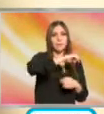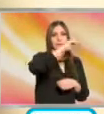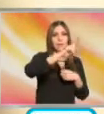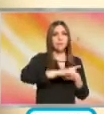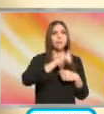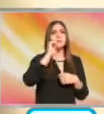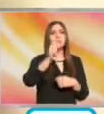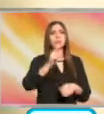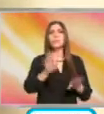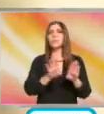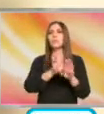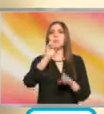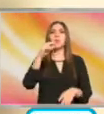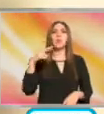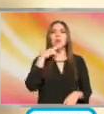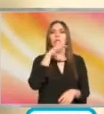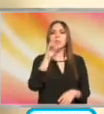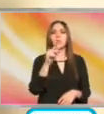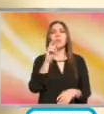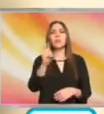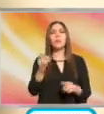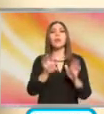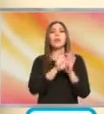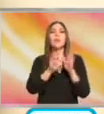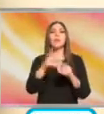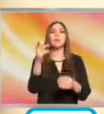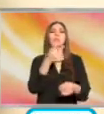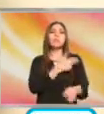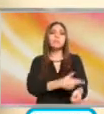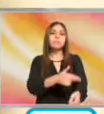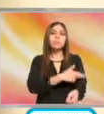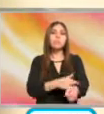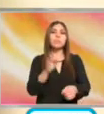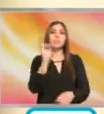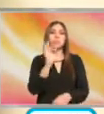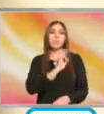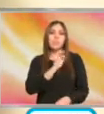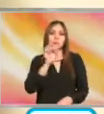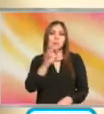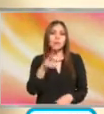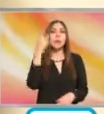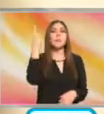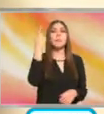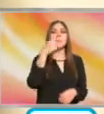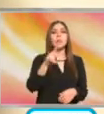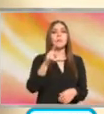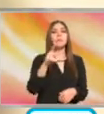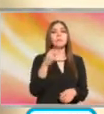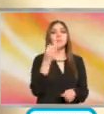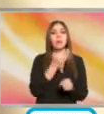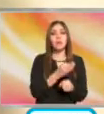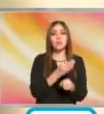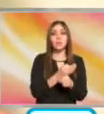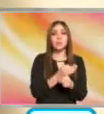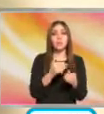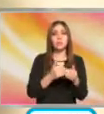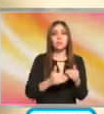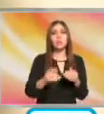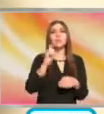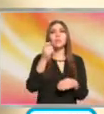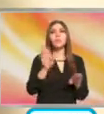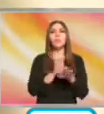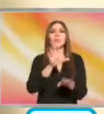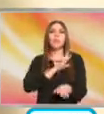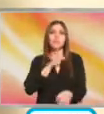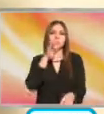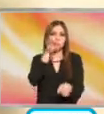en el caso de que pudiera llevarse a cabo, ¿no? Pero en la expectativa al corto plazo va a haber una protección, hay